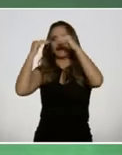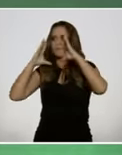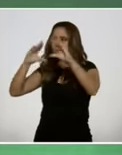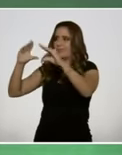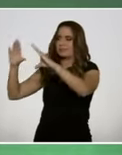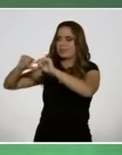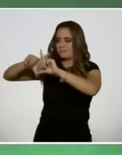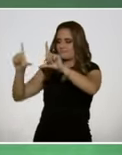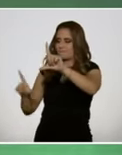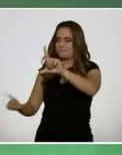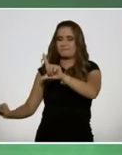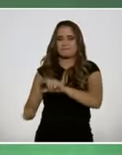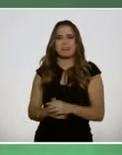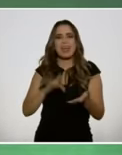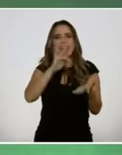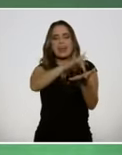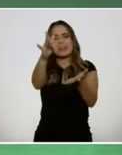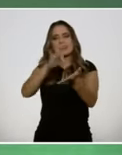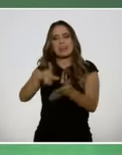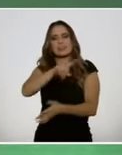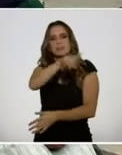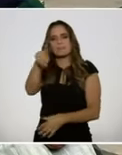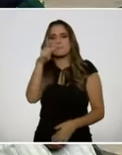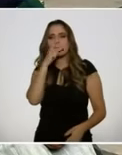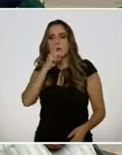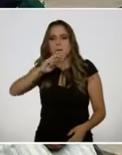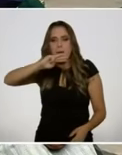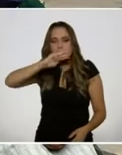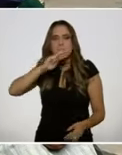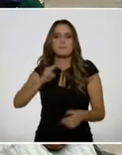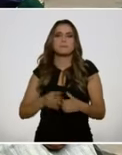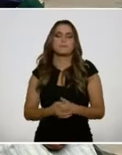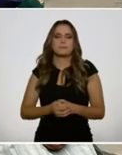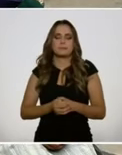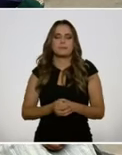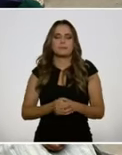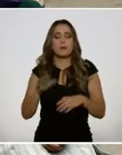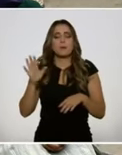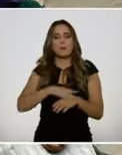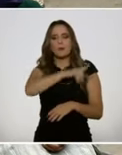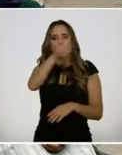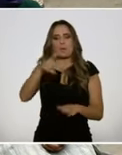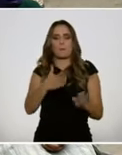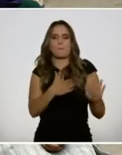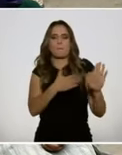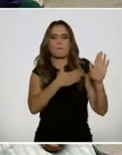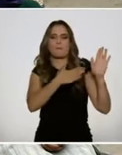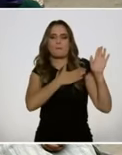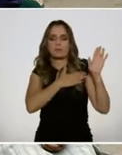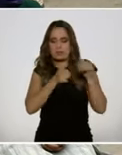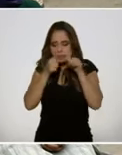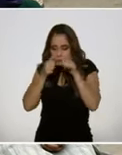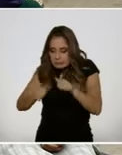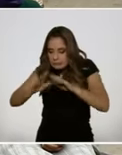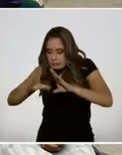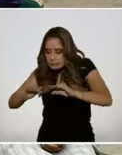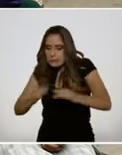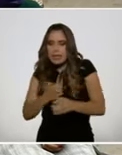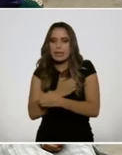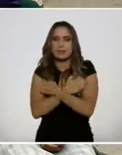gracias a cada uno de ustedes, madres y padres de familia y tutores, por el compromiso puesto en la educación de sus